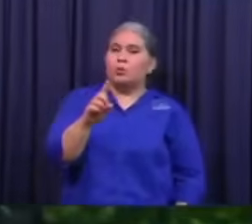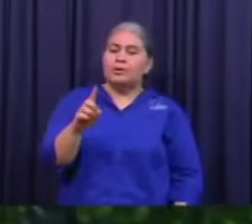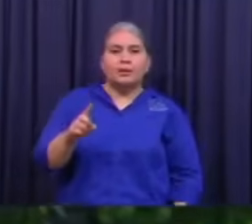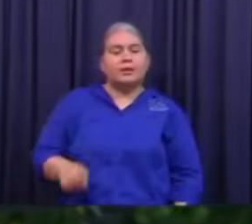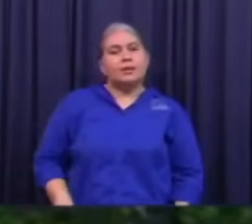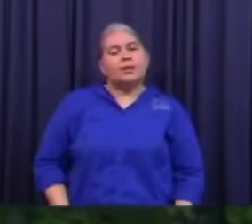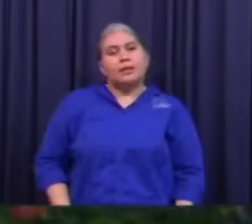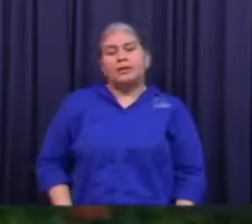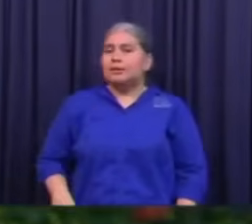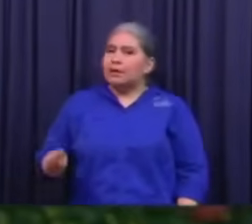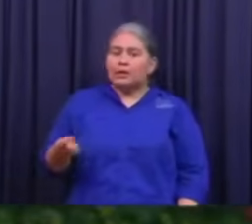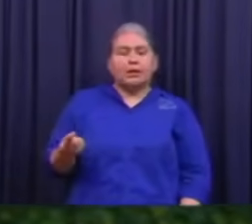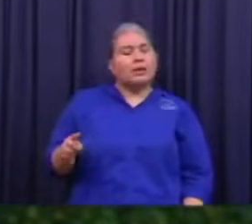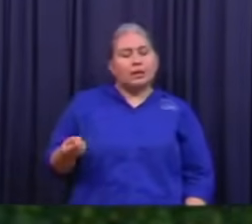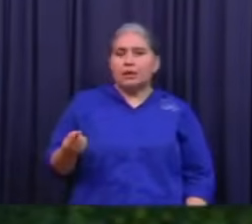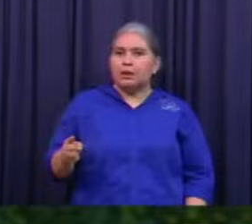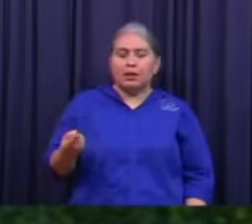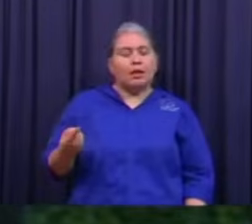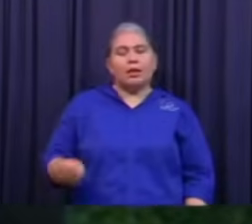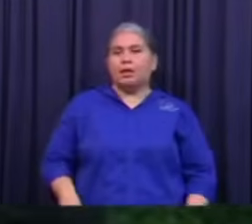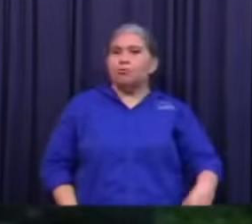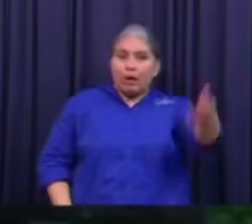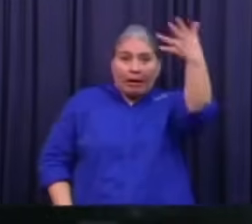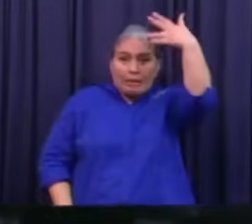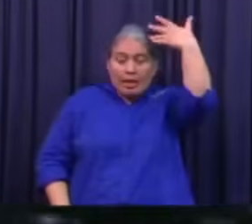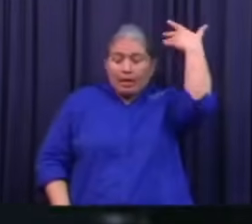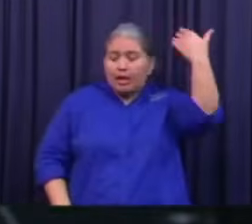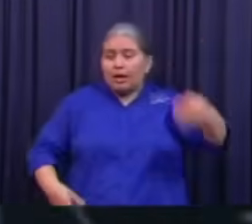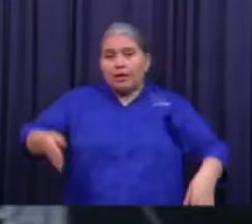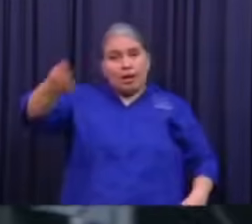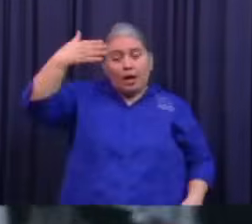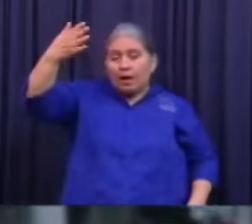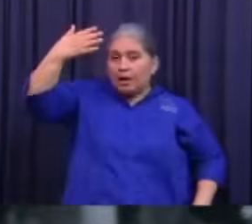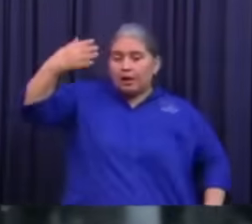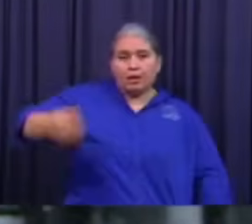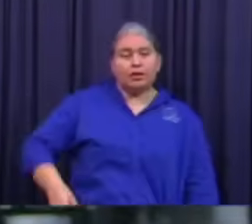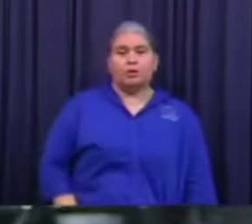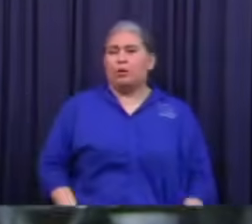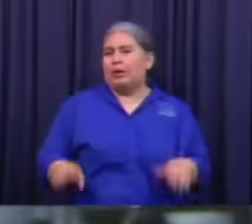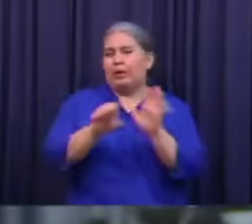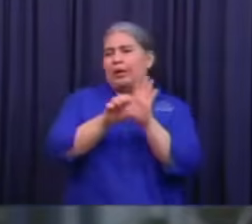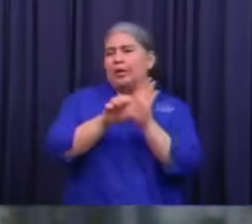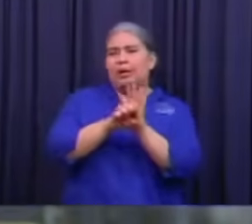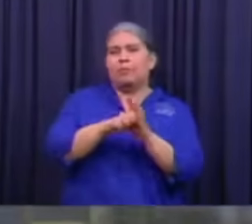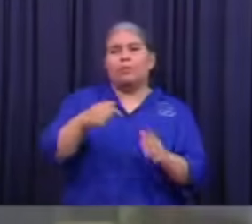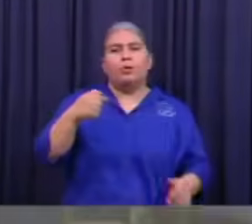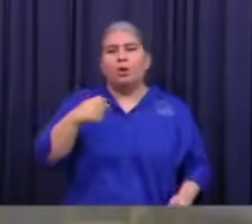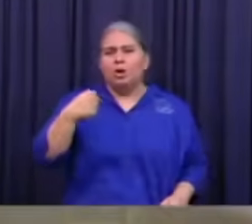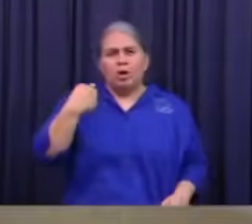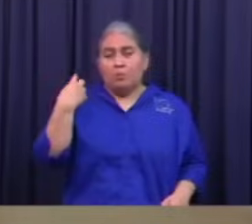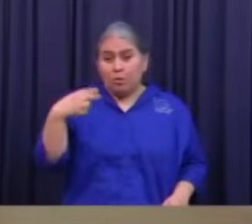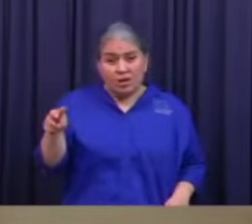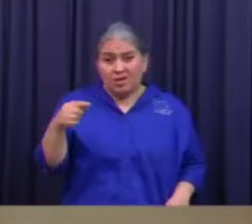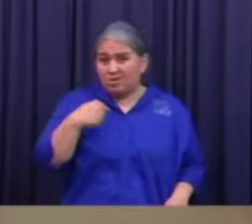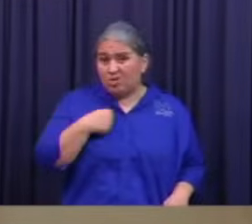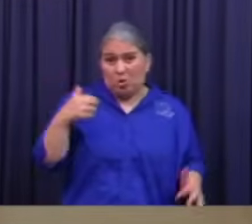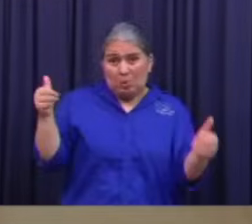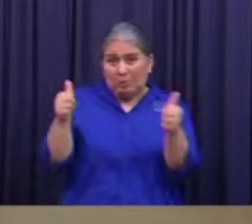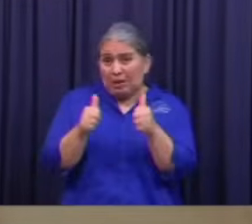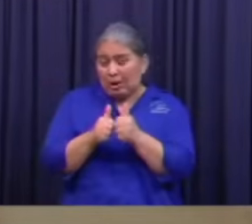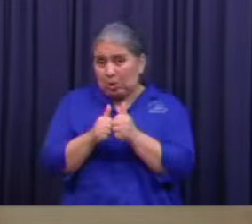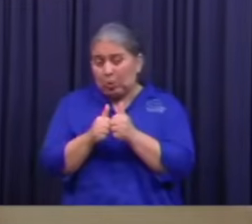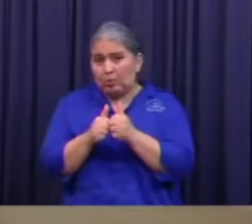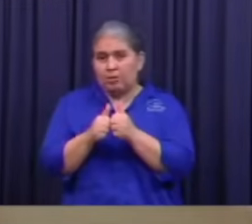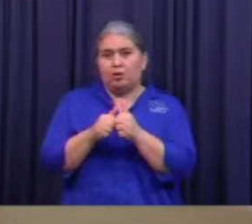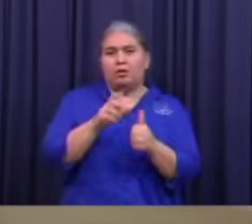ahí son unos infelices Yo por eso no negocio con cristianos porque son bien un momento si